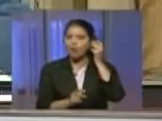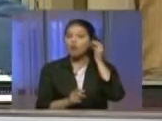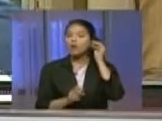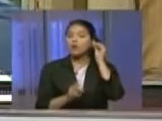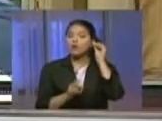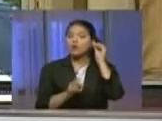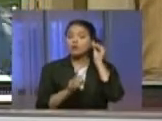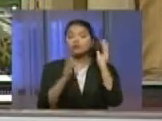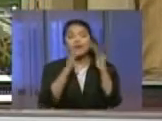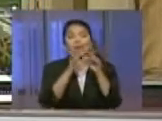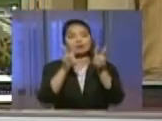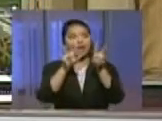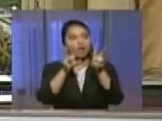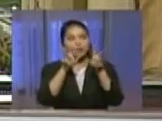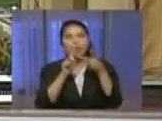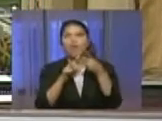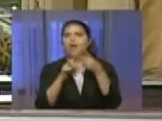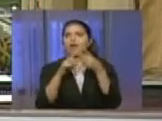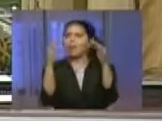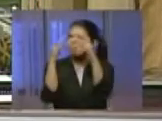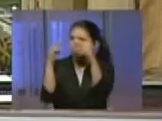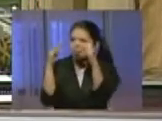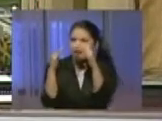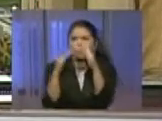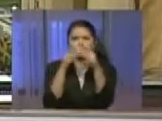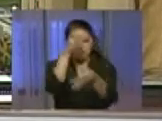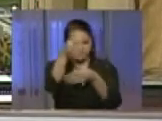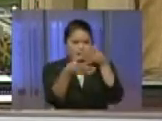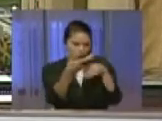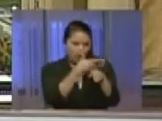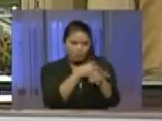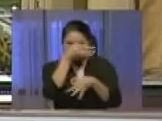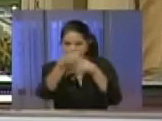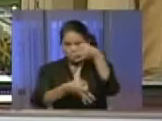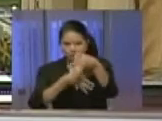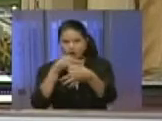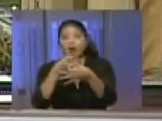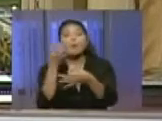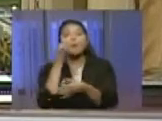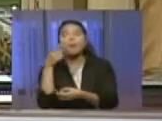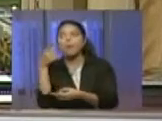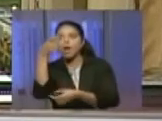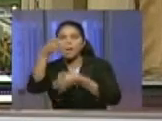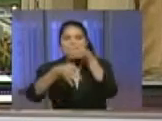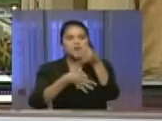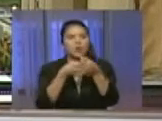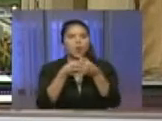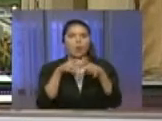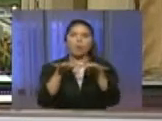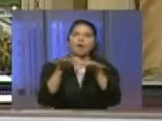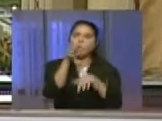nueva el techo etcétera lo que decíamos ahora lo que decía la señora tremenda